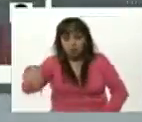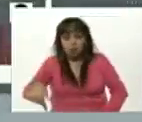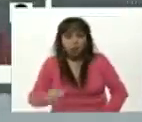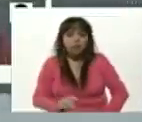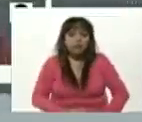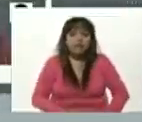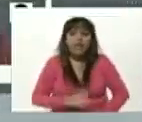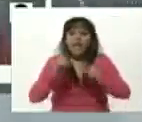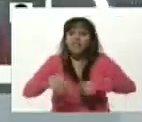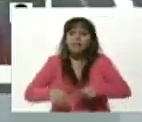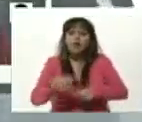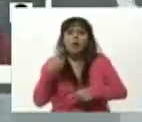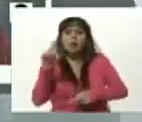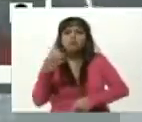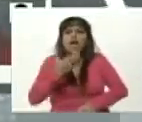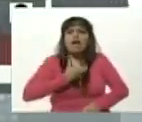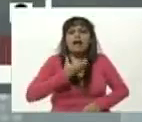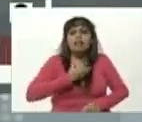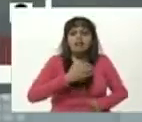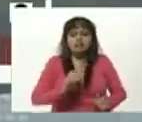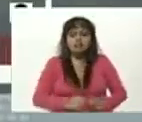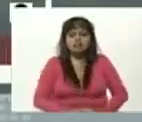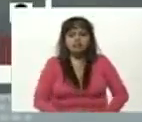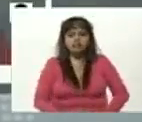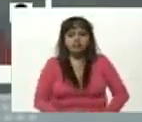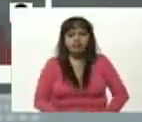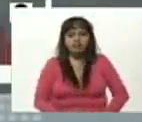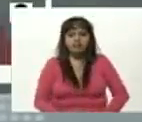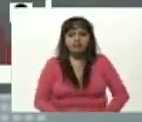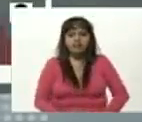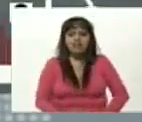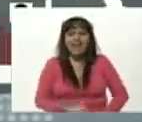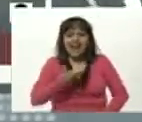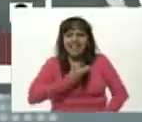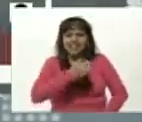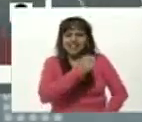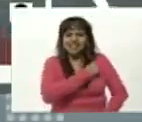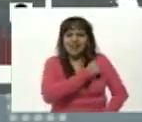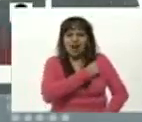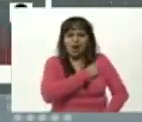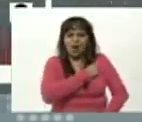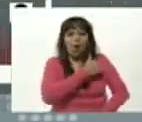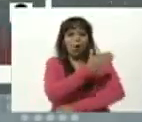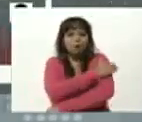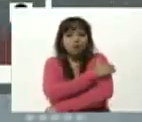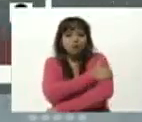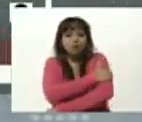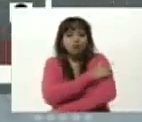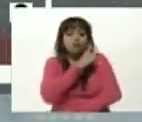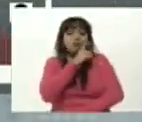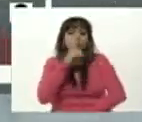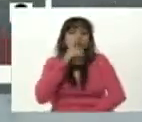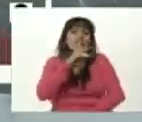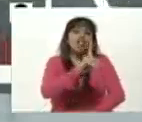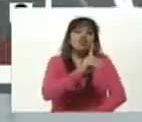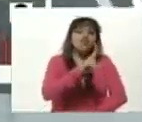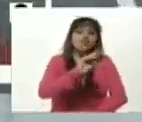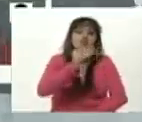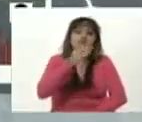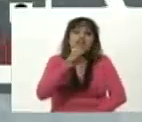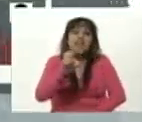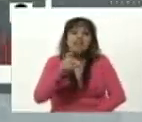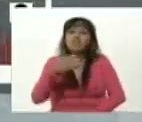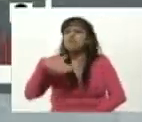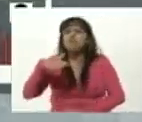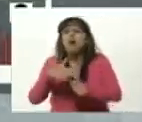que también otro alcalde, el alcalde de Chacao, opositor, Gustavo Duque, ¿para dónde se fue,